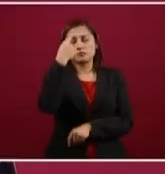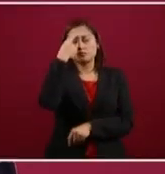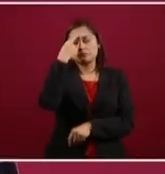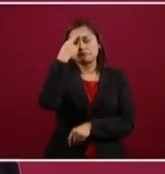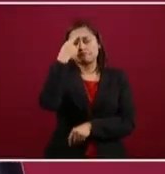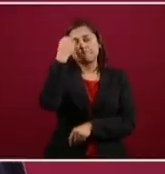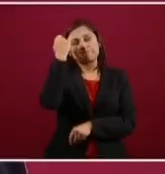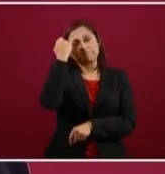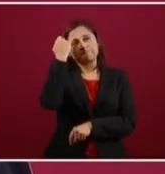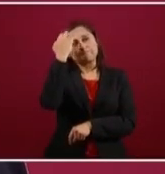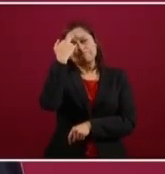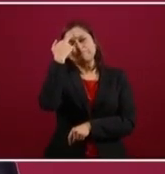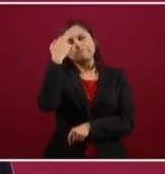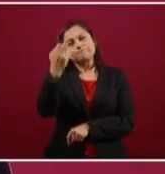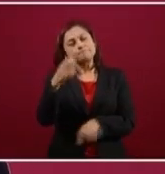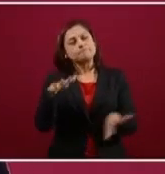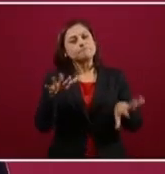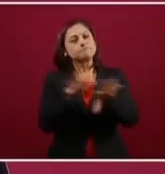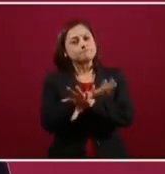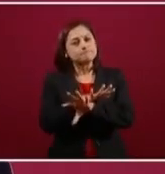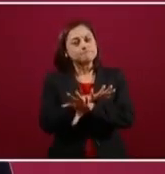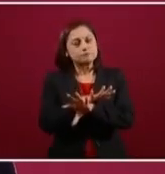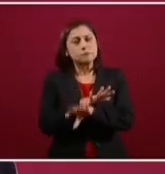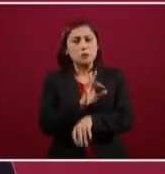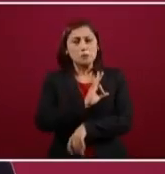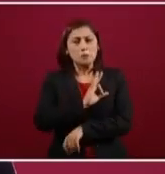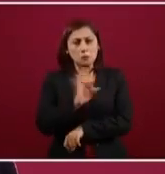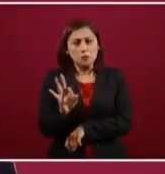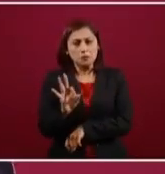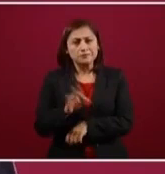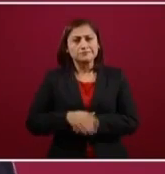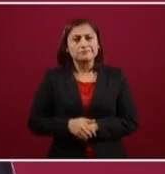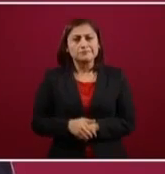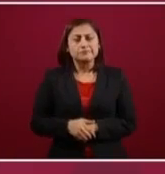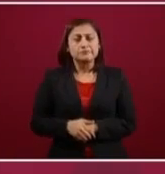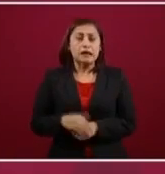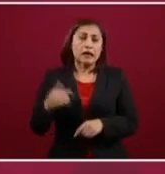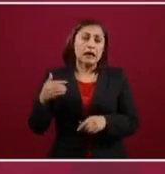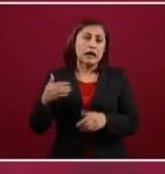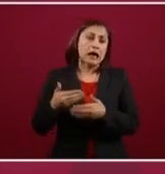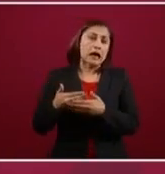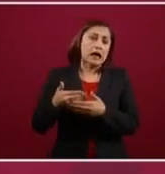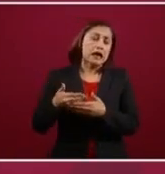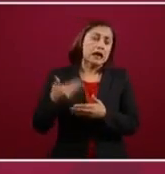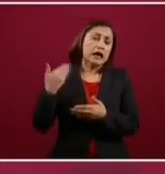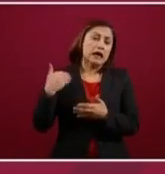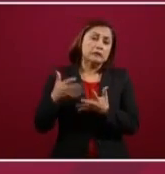cada vez son menos los que están aferrados